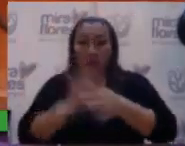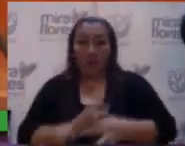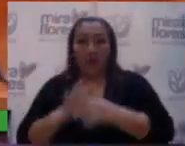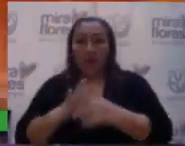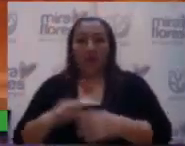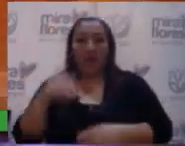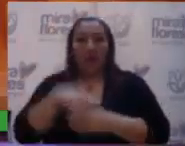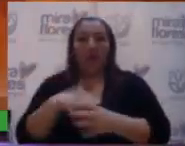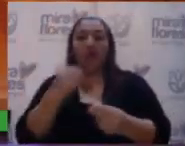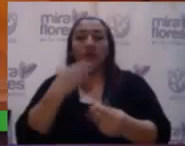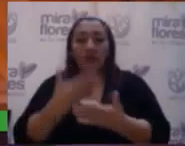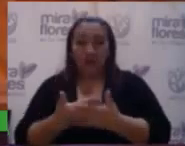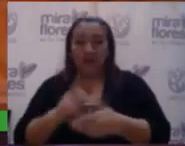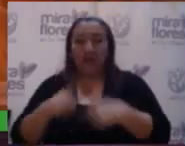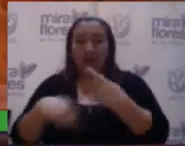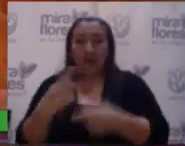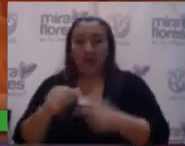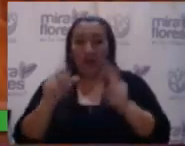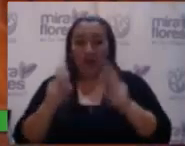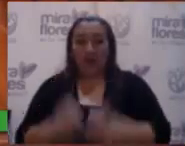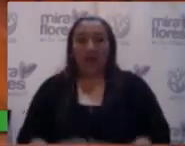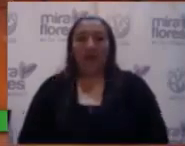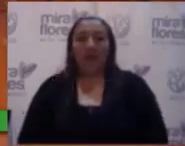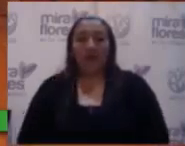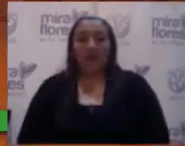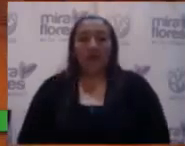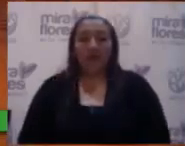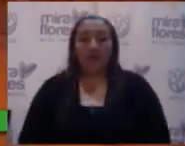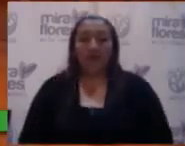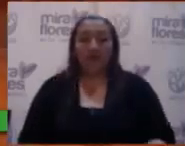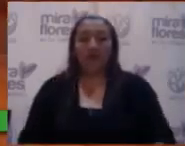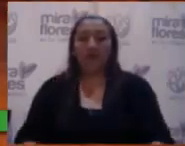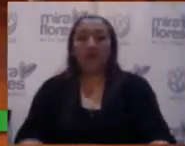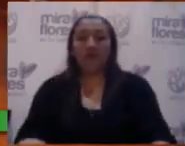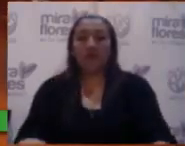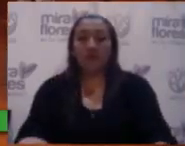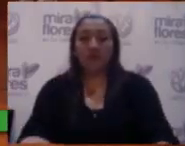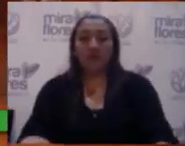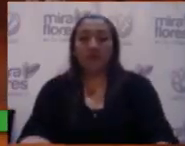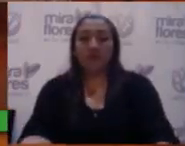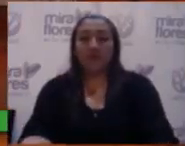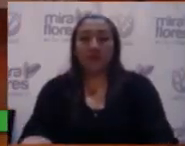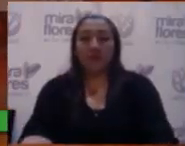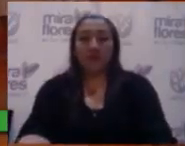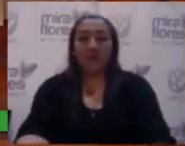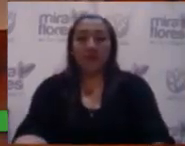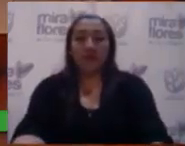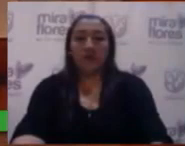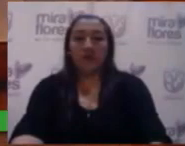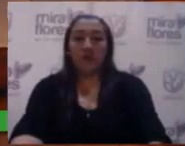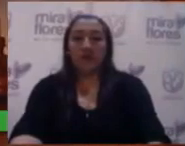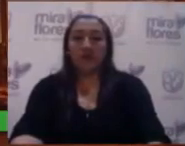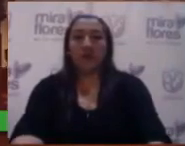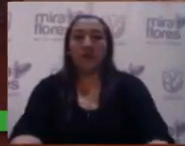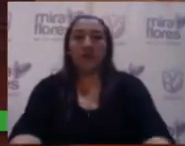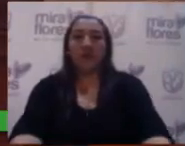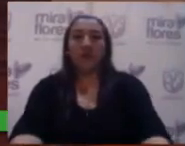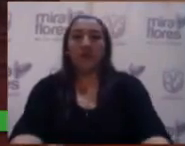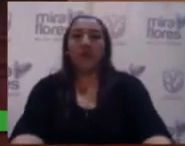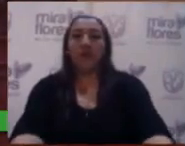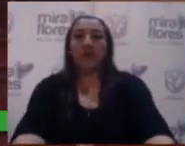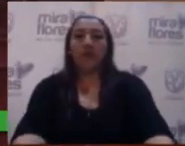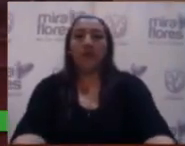unanimidad de votos Muchas gracias vamos al siguiente punto estación despacho el señor alcalde la secretaría general ha recibido